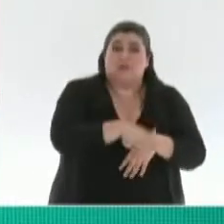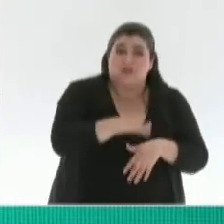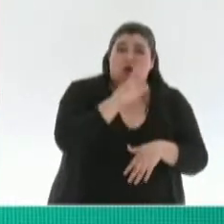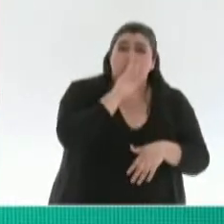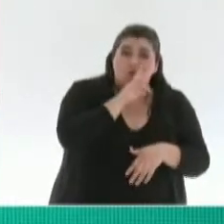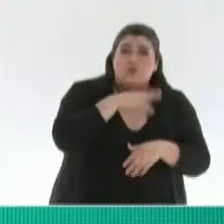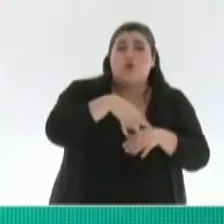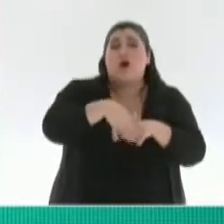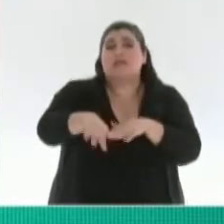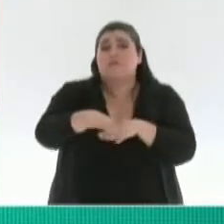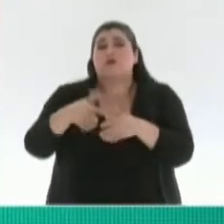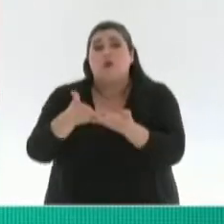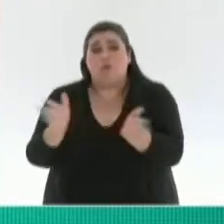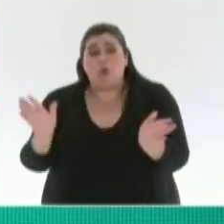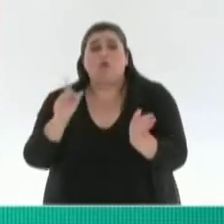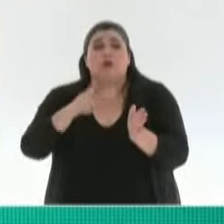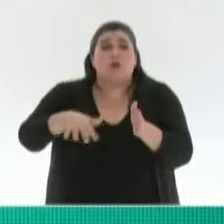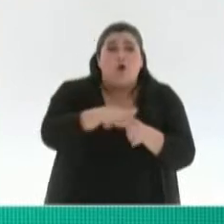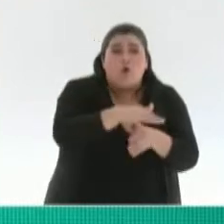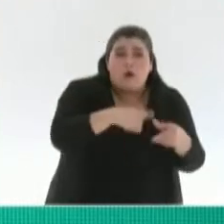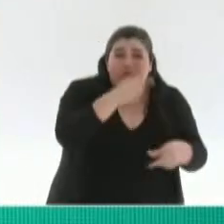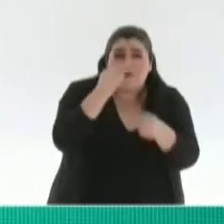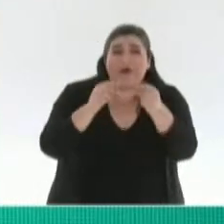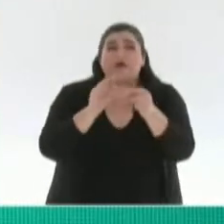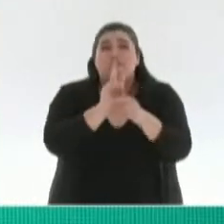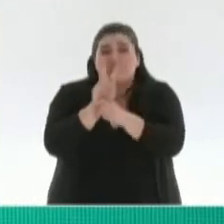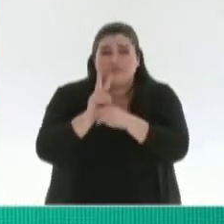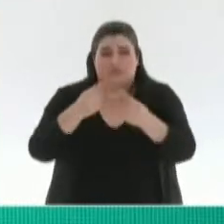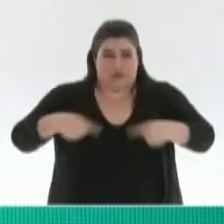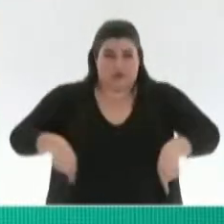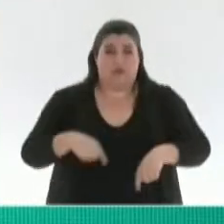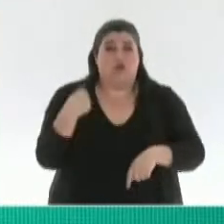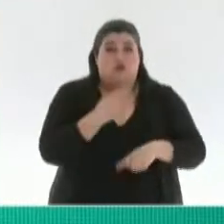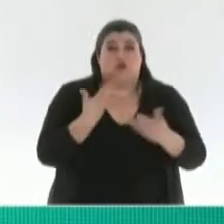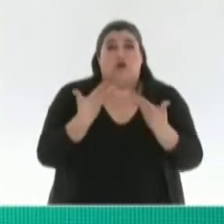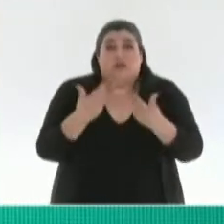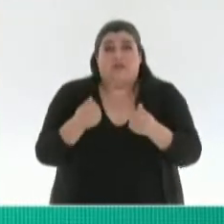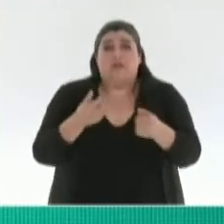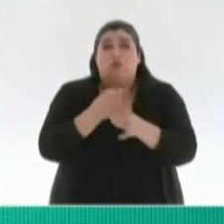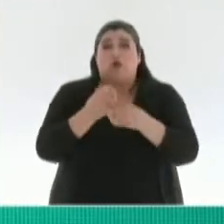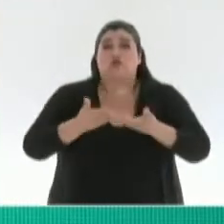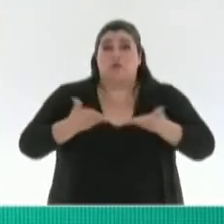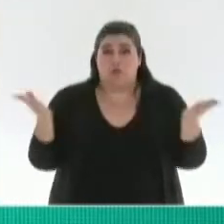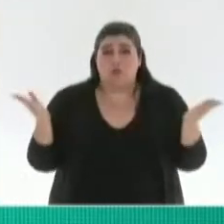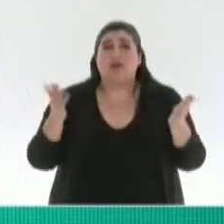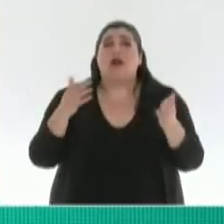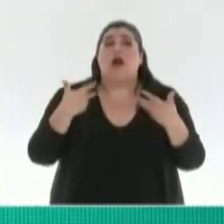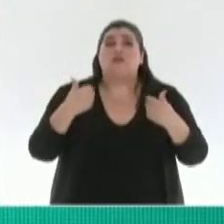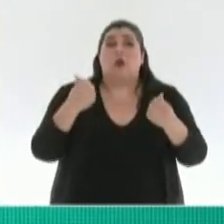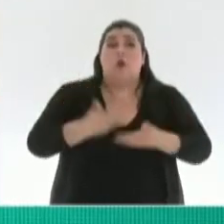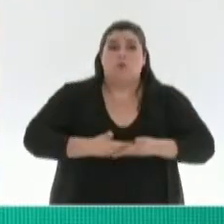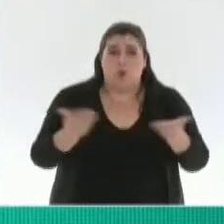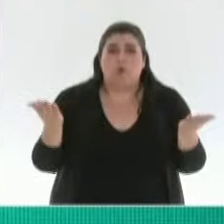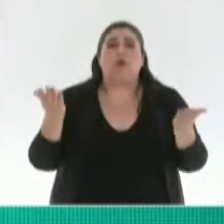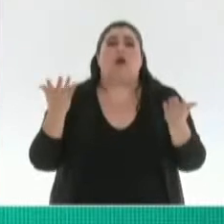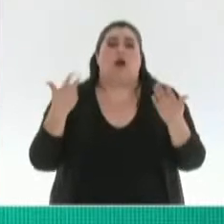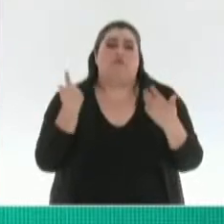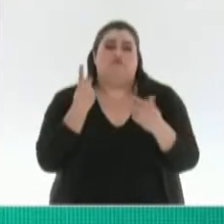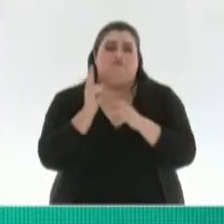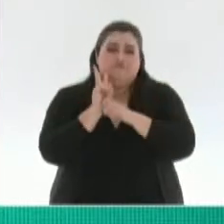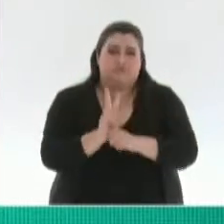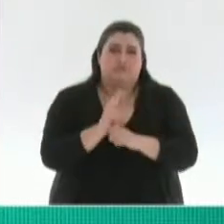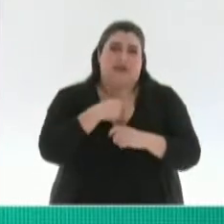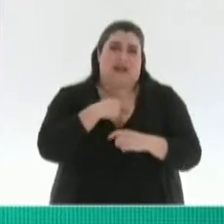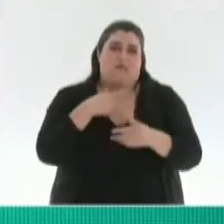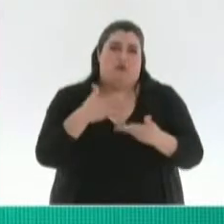los espacios públicos verdes También estamos defendiendo la educación pública y la salud pública y